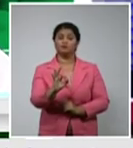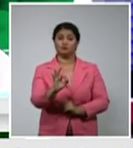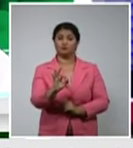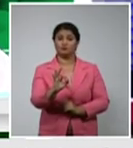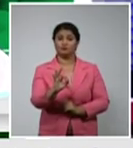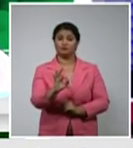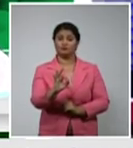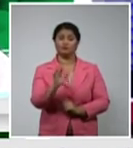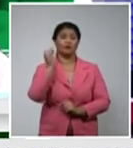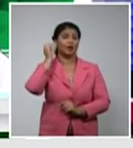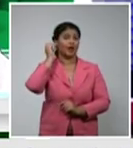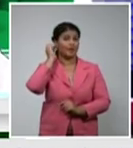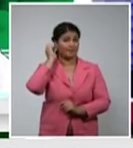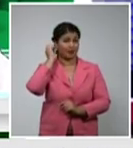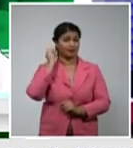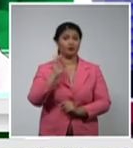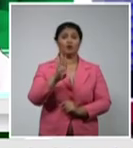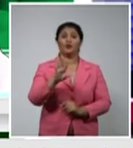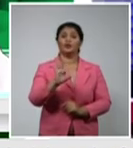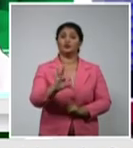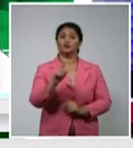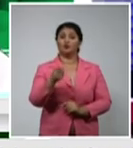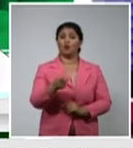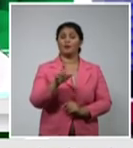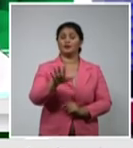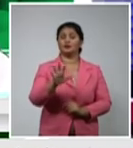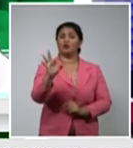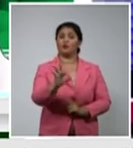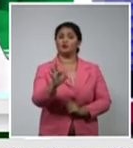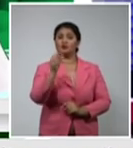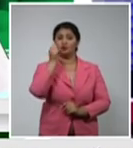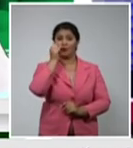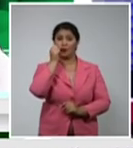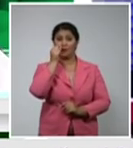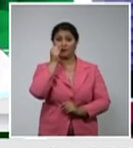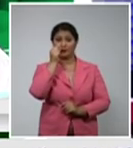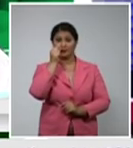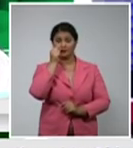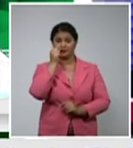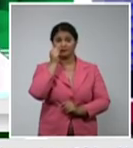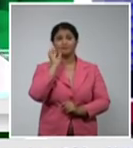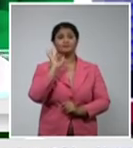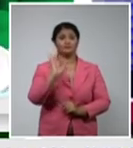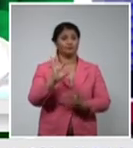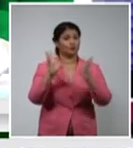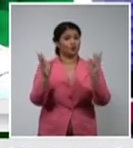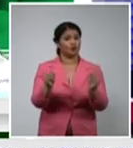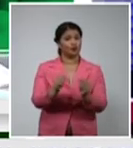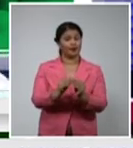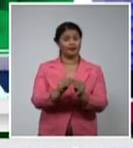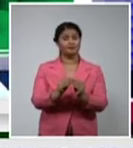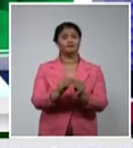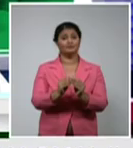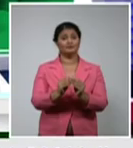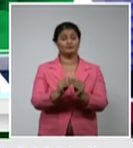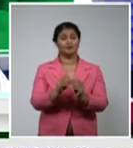48%, 48,5%. Y el sexo masculino en el día y en el acumulado es un